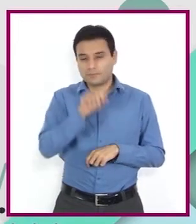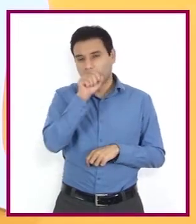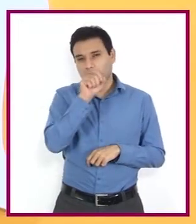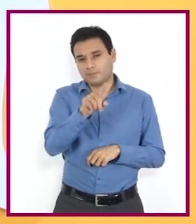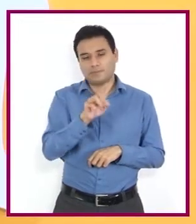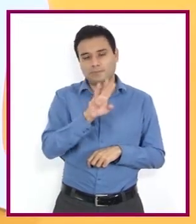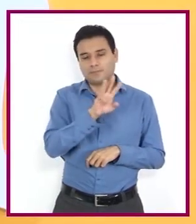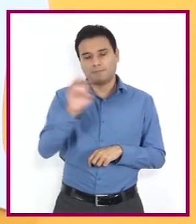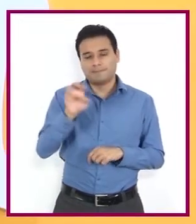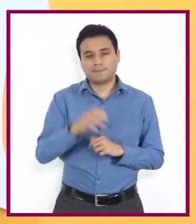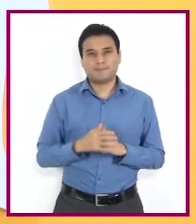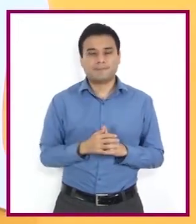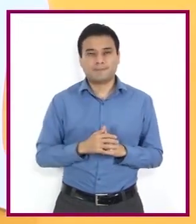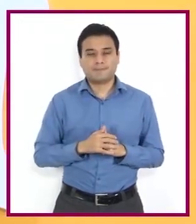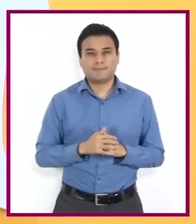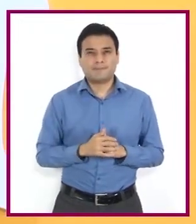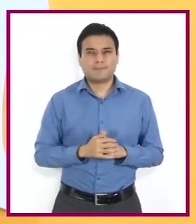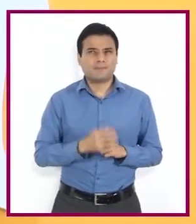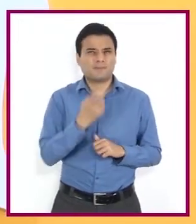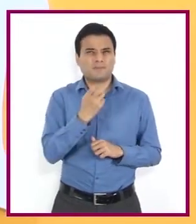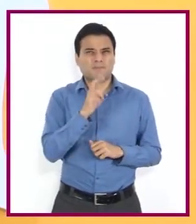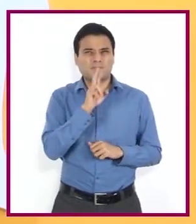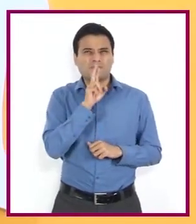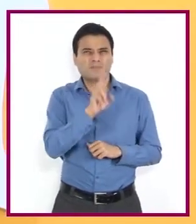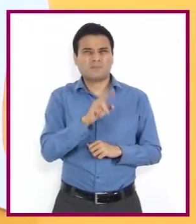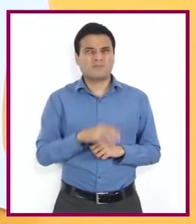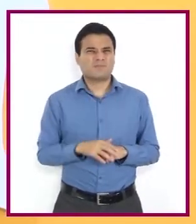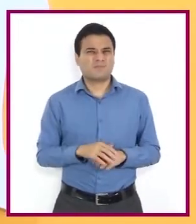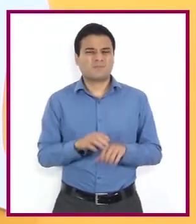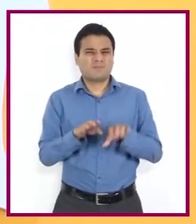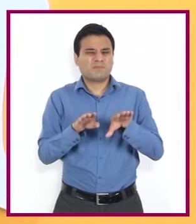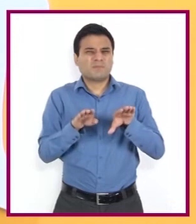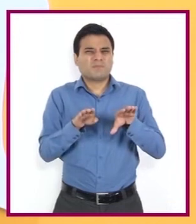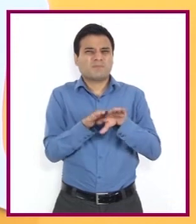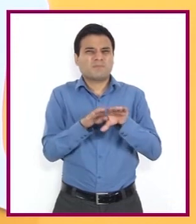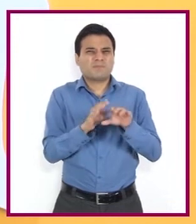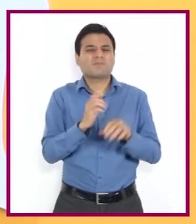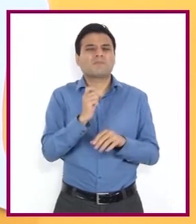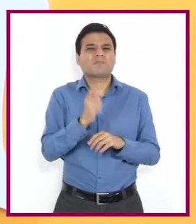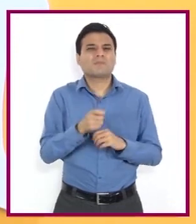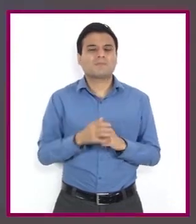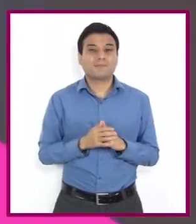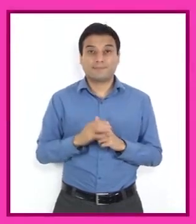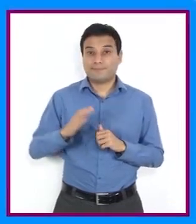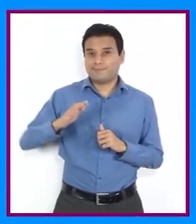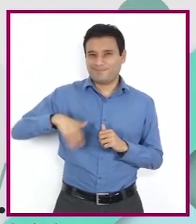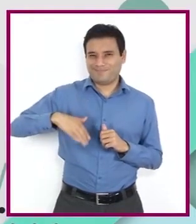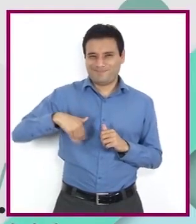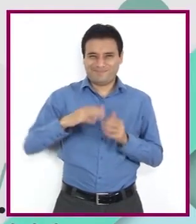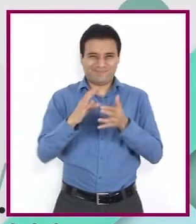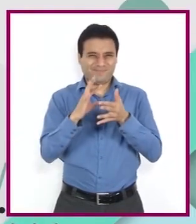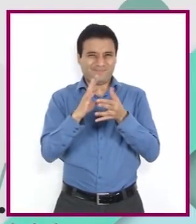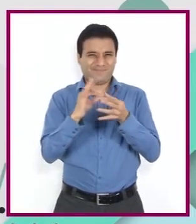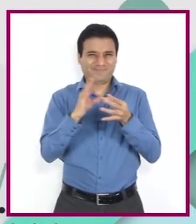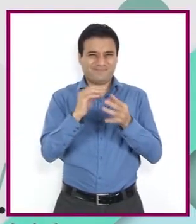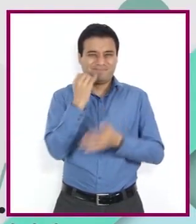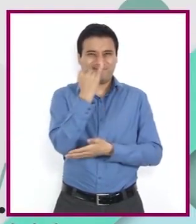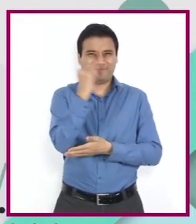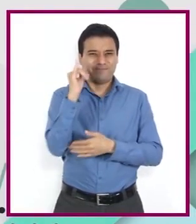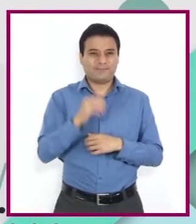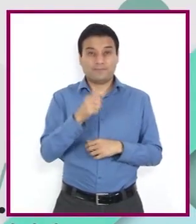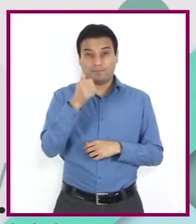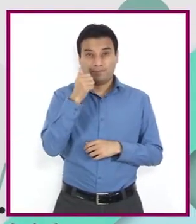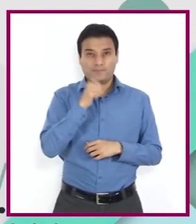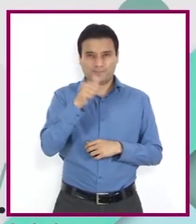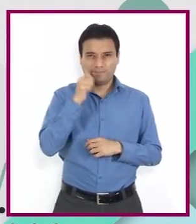300. Pero estos resultados, ¿qué significan? Como vimos en el problema del jardín, el área siempre era